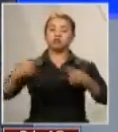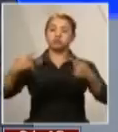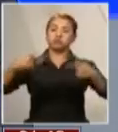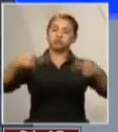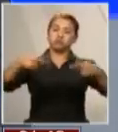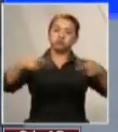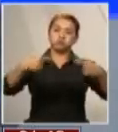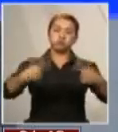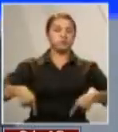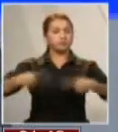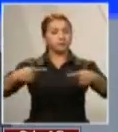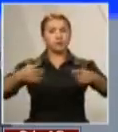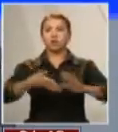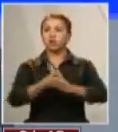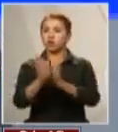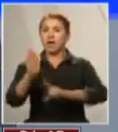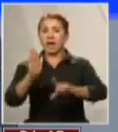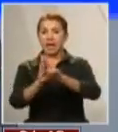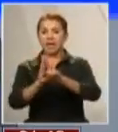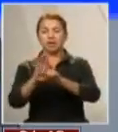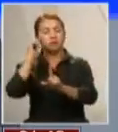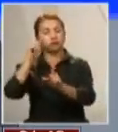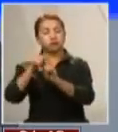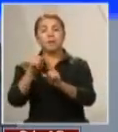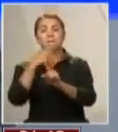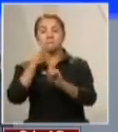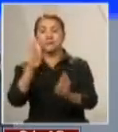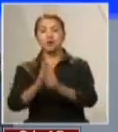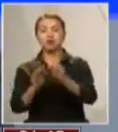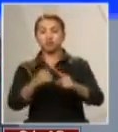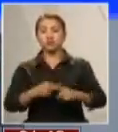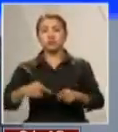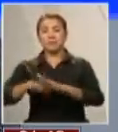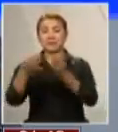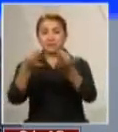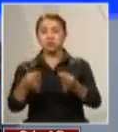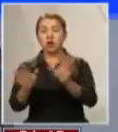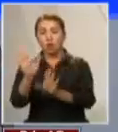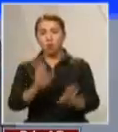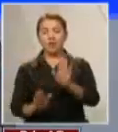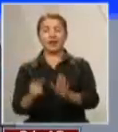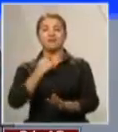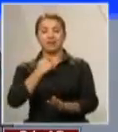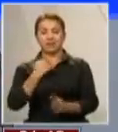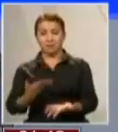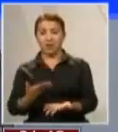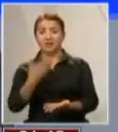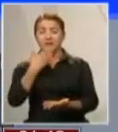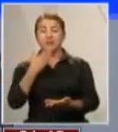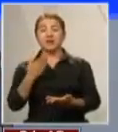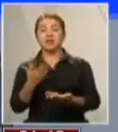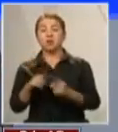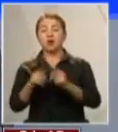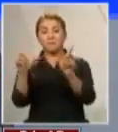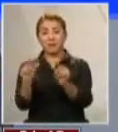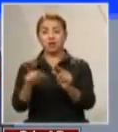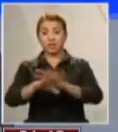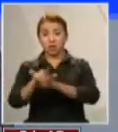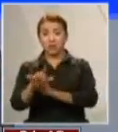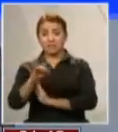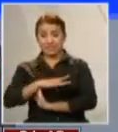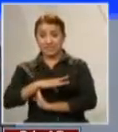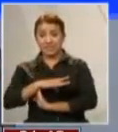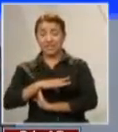vez, de todas las leyes que buscan mejorar y hacer esta sociedad una sociedad más segura, proteger a las víctimas y justamente disminuir la delincuencia en